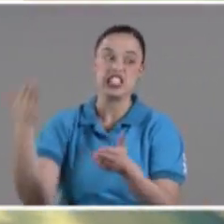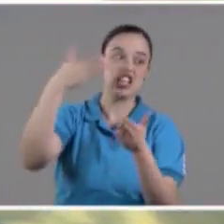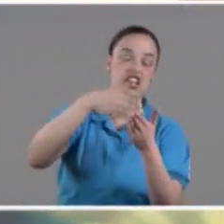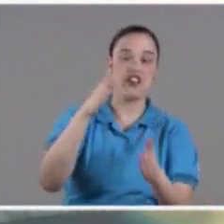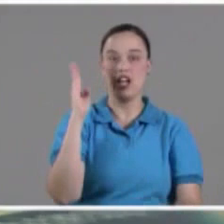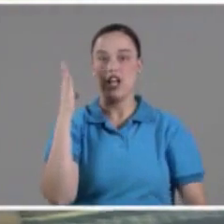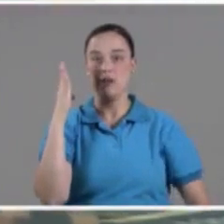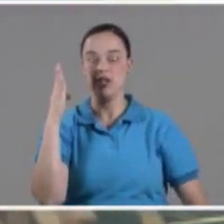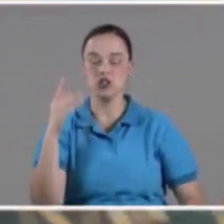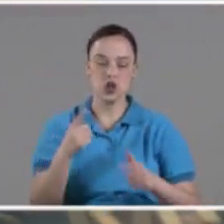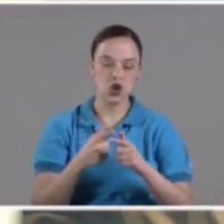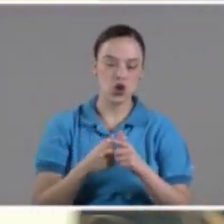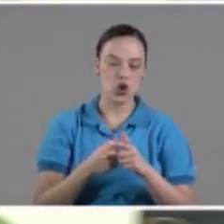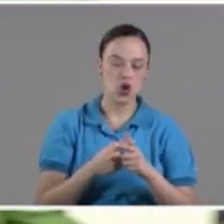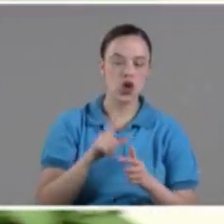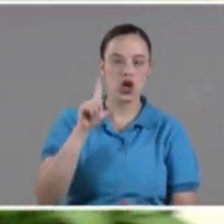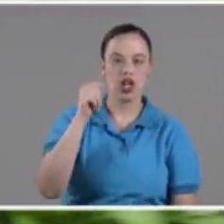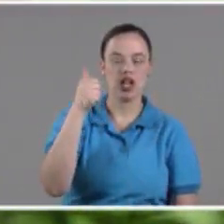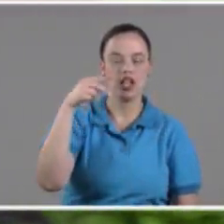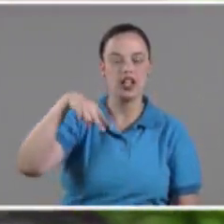con la lanza